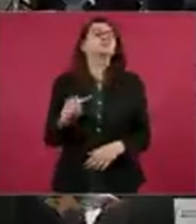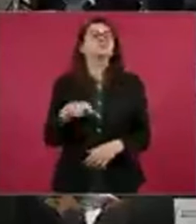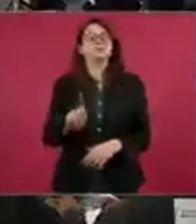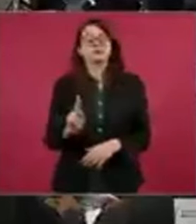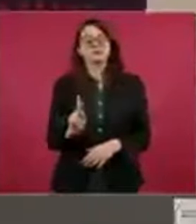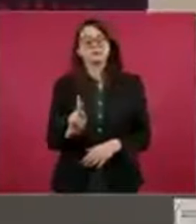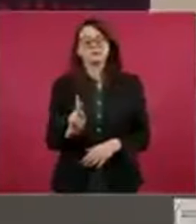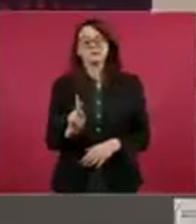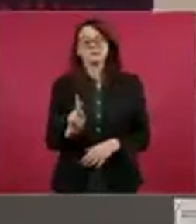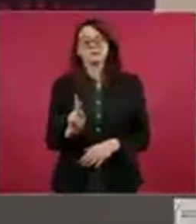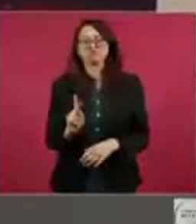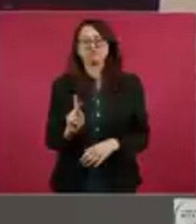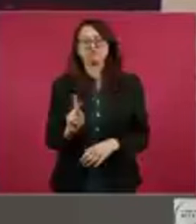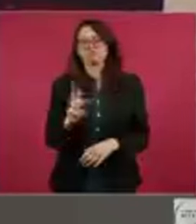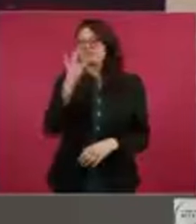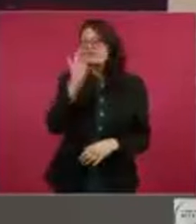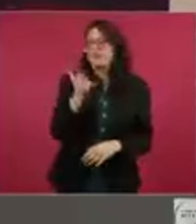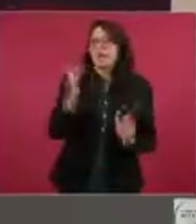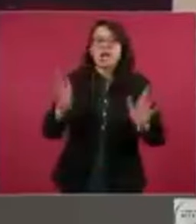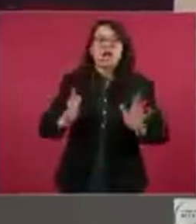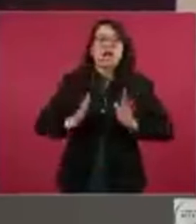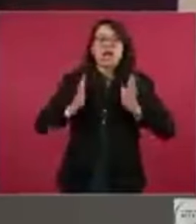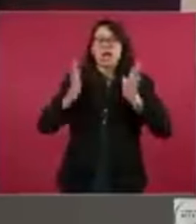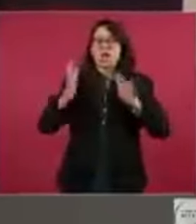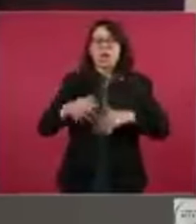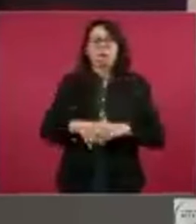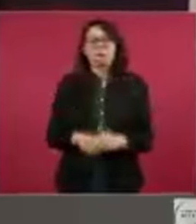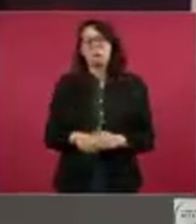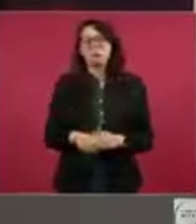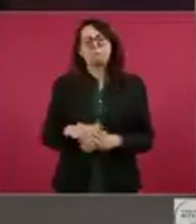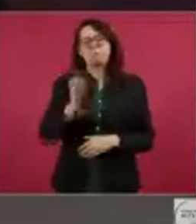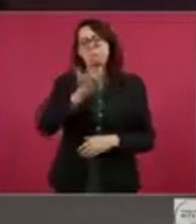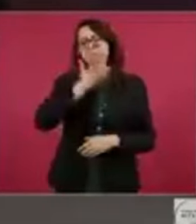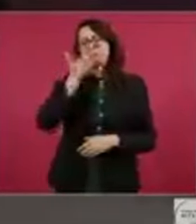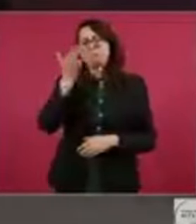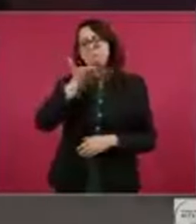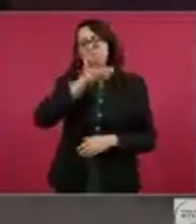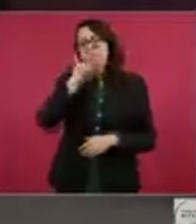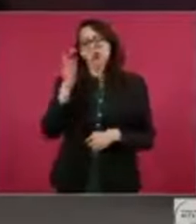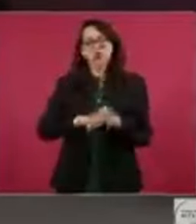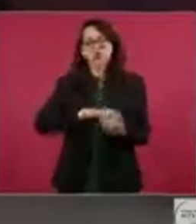repito extrañarnos Esto es